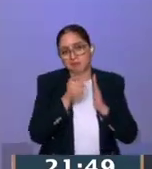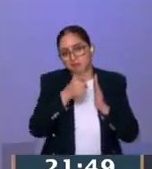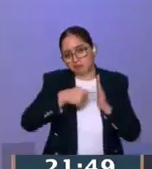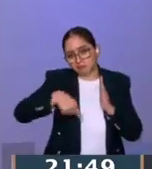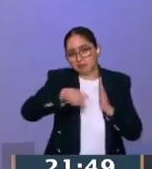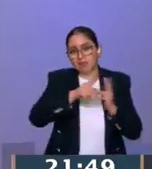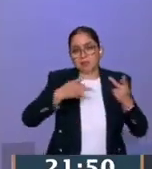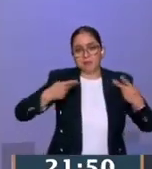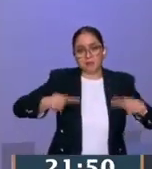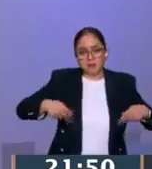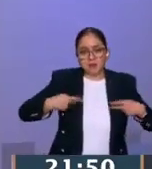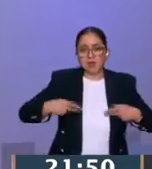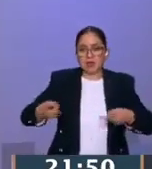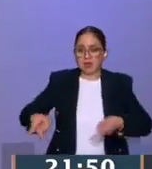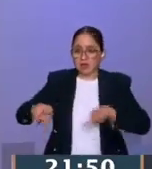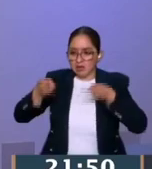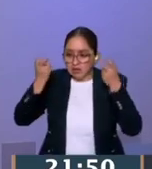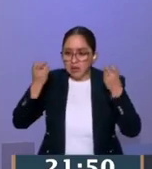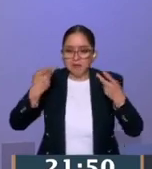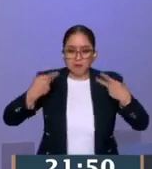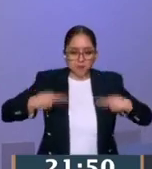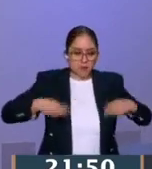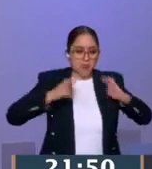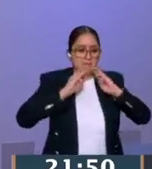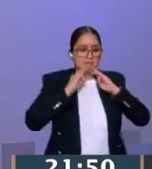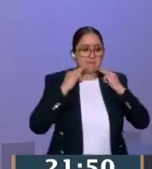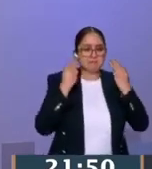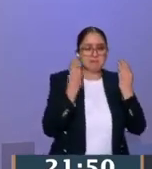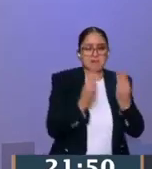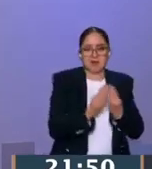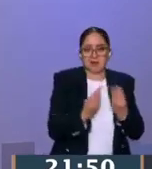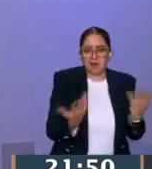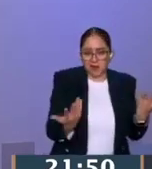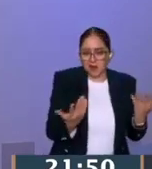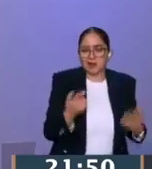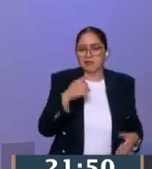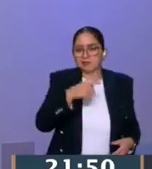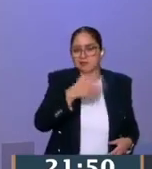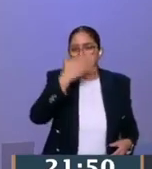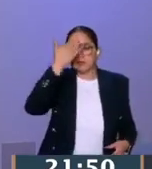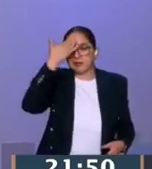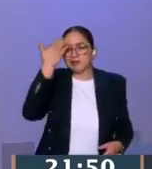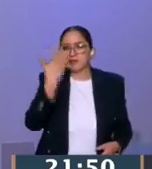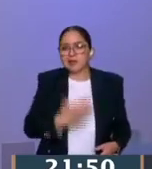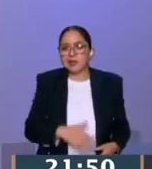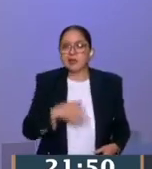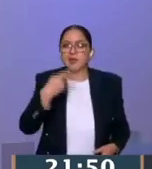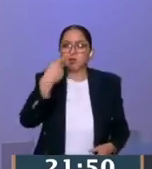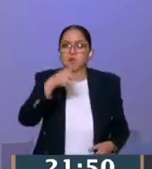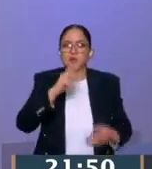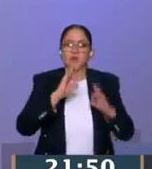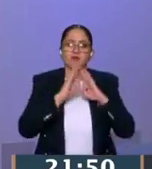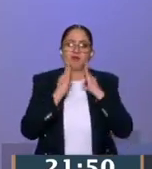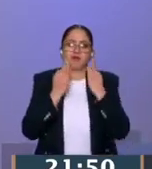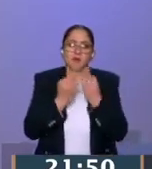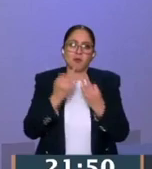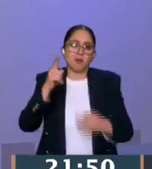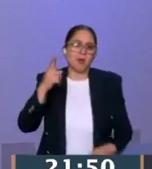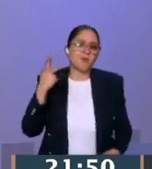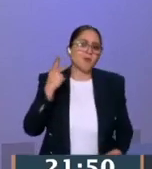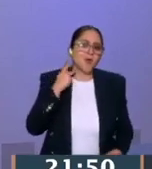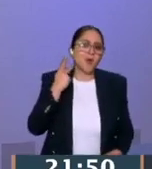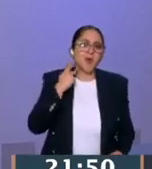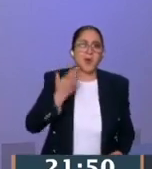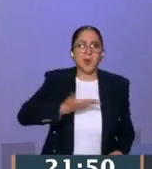los delincuentes, a las personas del crimen organizado, pero es que también tiene que ver con esta política de Calderón